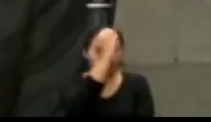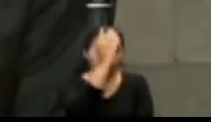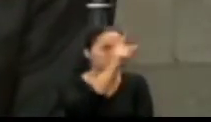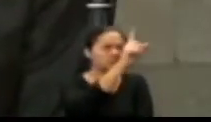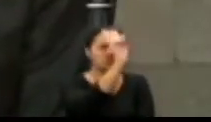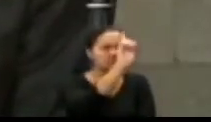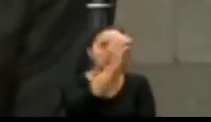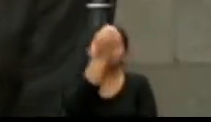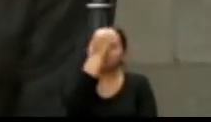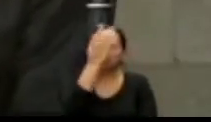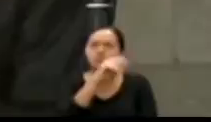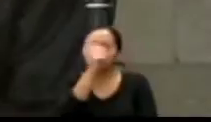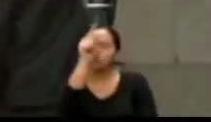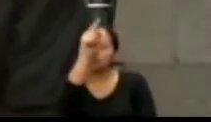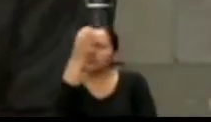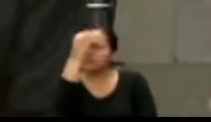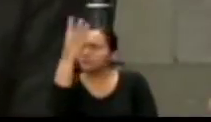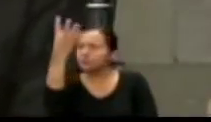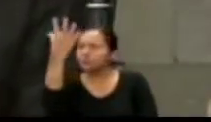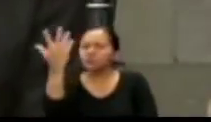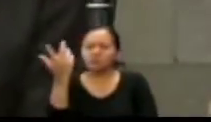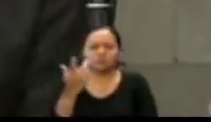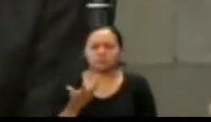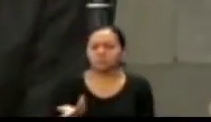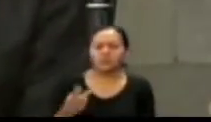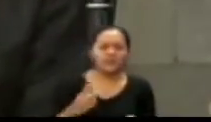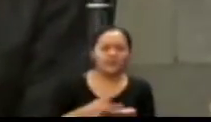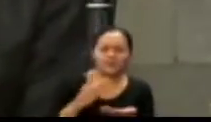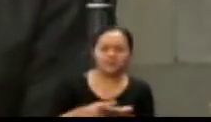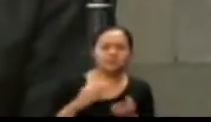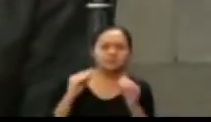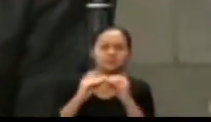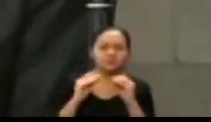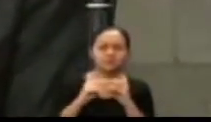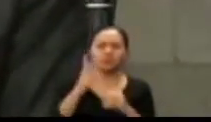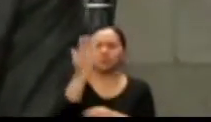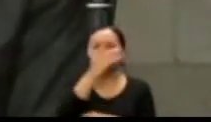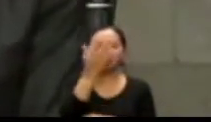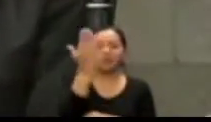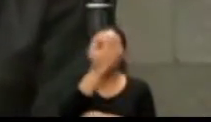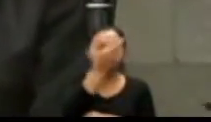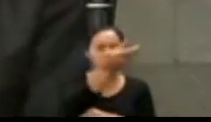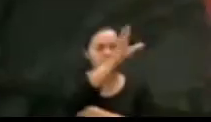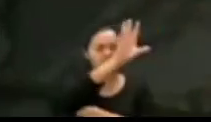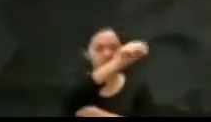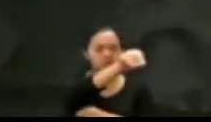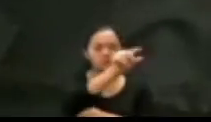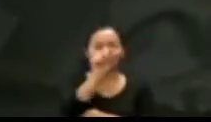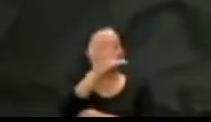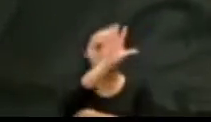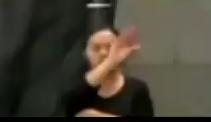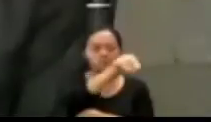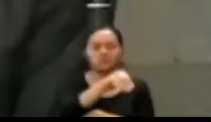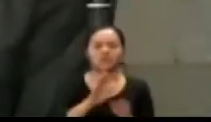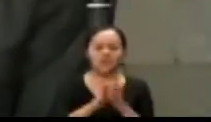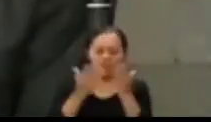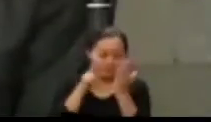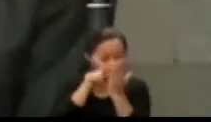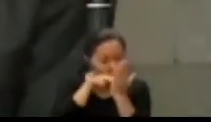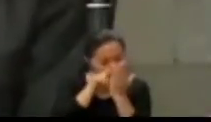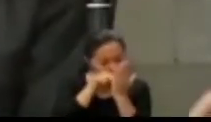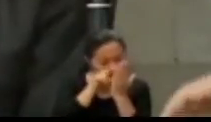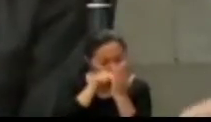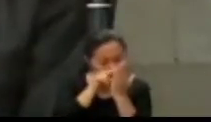a veces también, no lo digo por esa transmisión, pero apagar la televisión y leer un libro